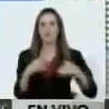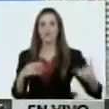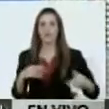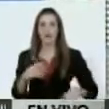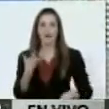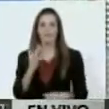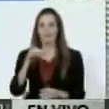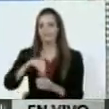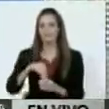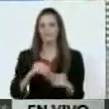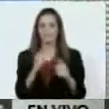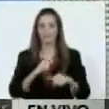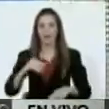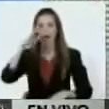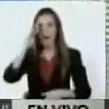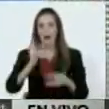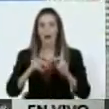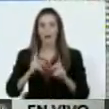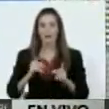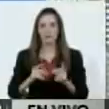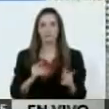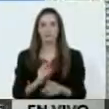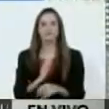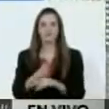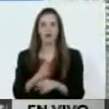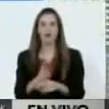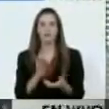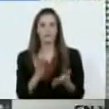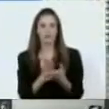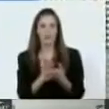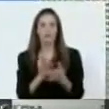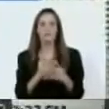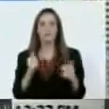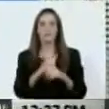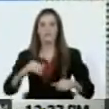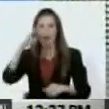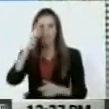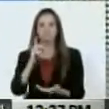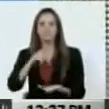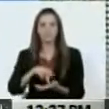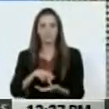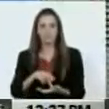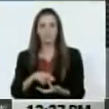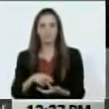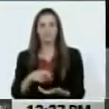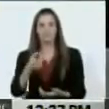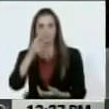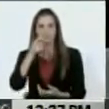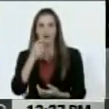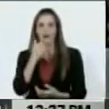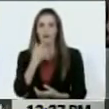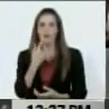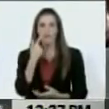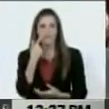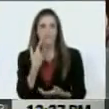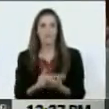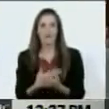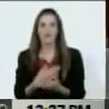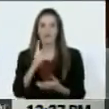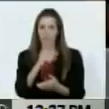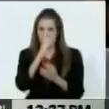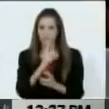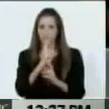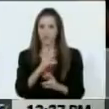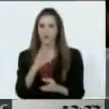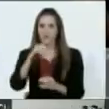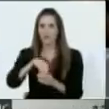izquierda, que algunos de sus cuadros iban a las academias militares para estar ahí. Bueno, uno ve y uno tiene que hacer un reconocimiento a